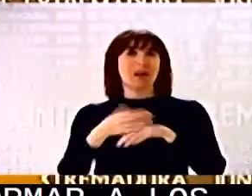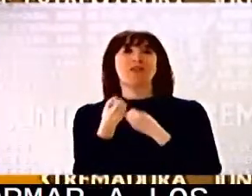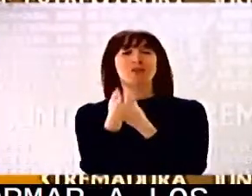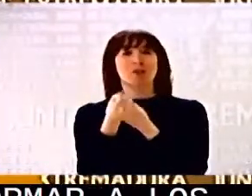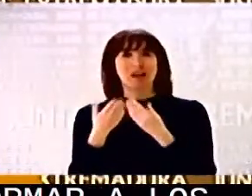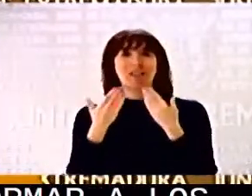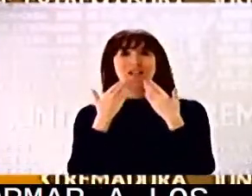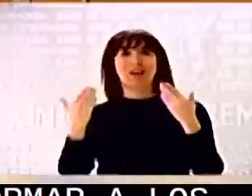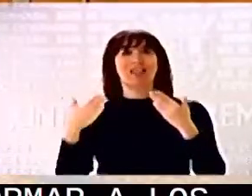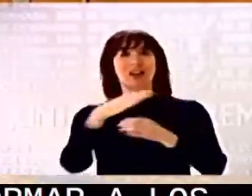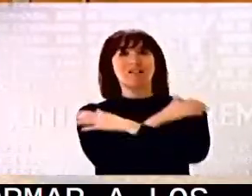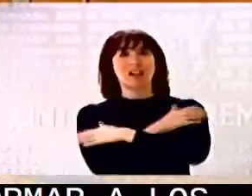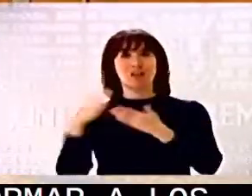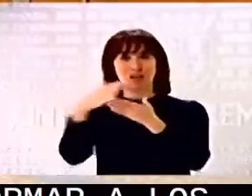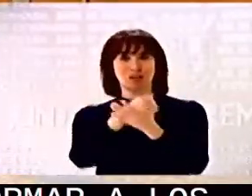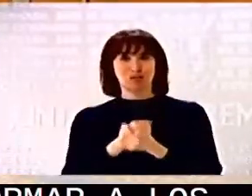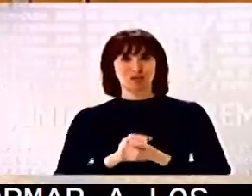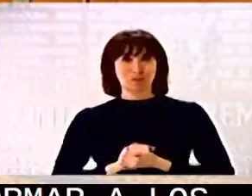abrazo a todos.